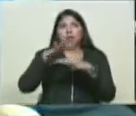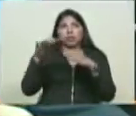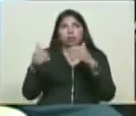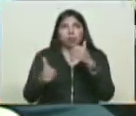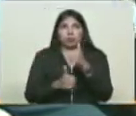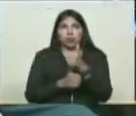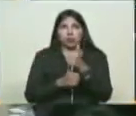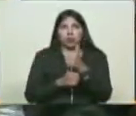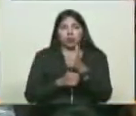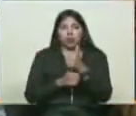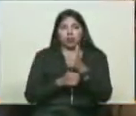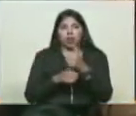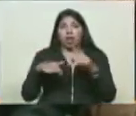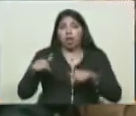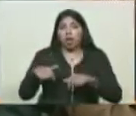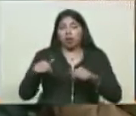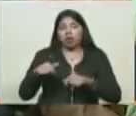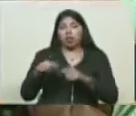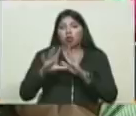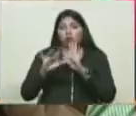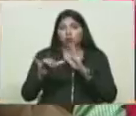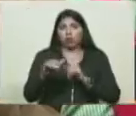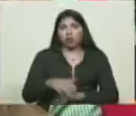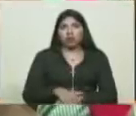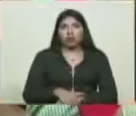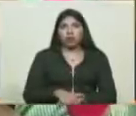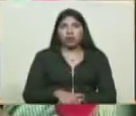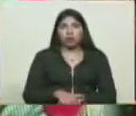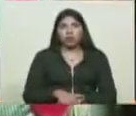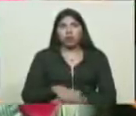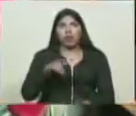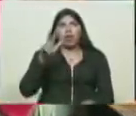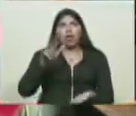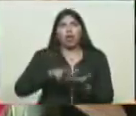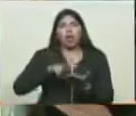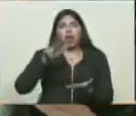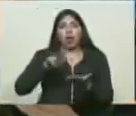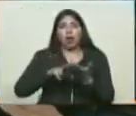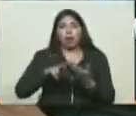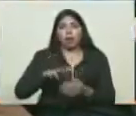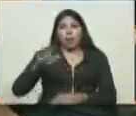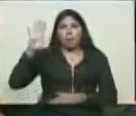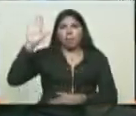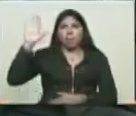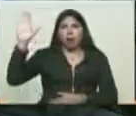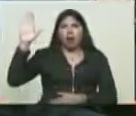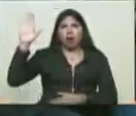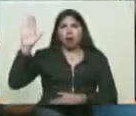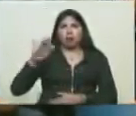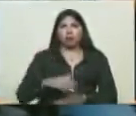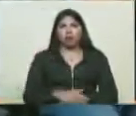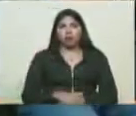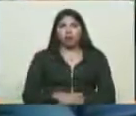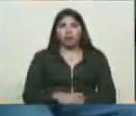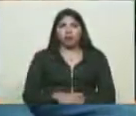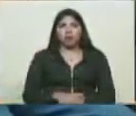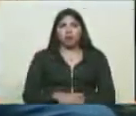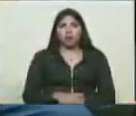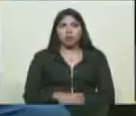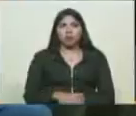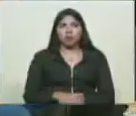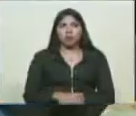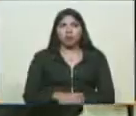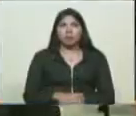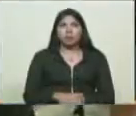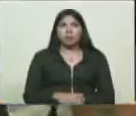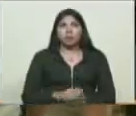Junta Directiva de la Asamblea Nacional Constituyente. Aprobado con mano en alto. Damos entonces la bienvenida